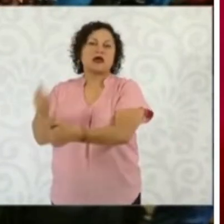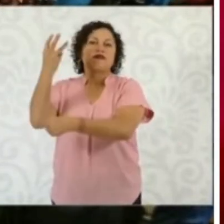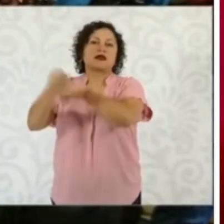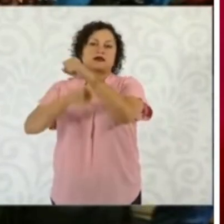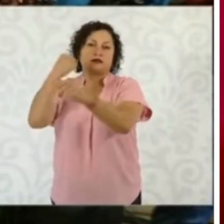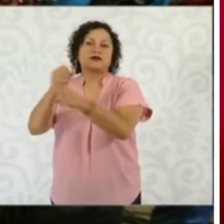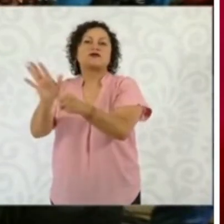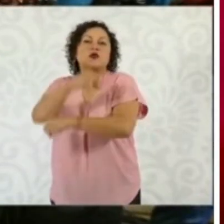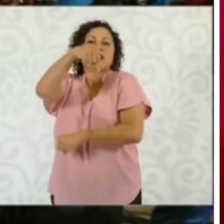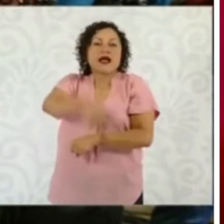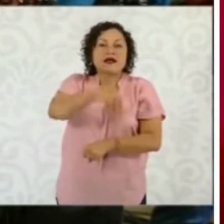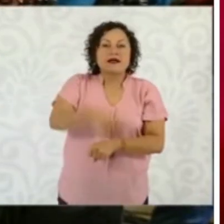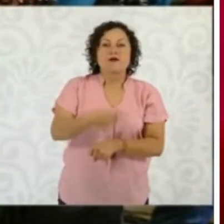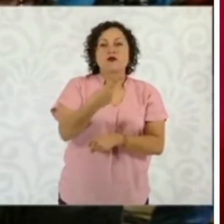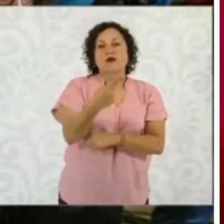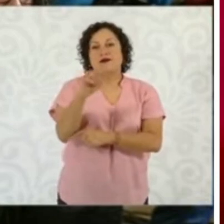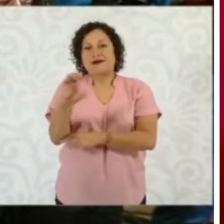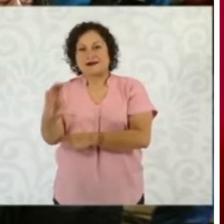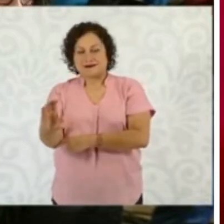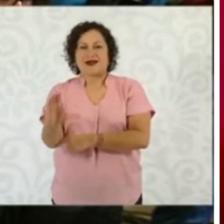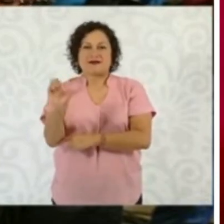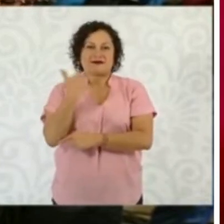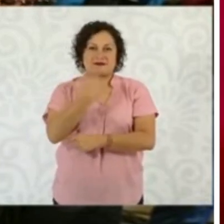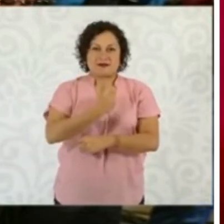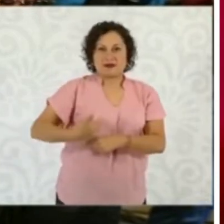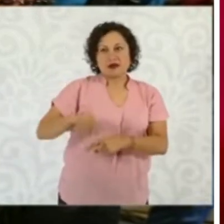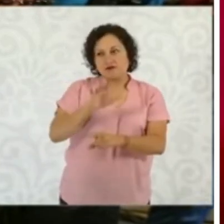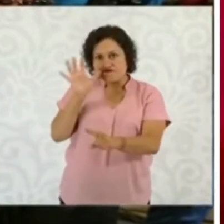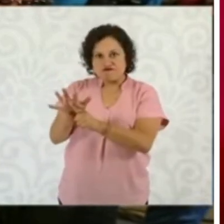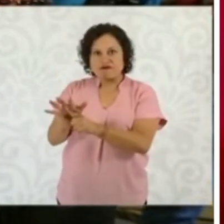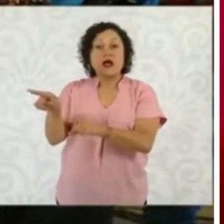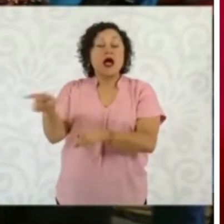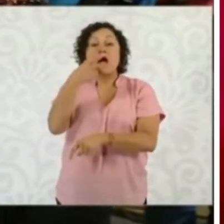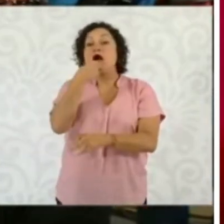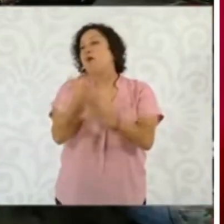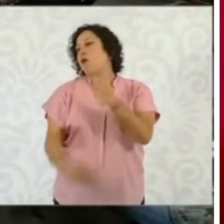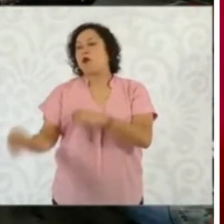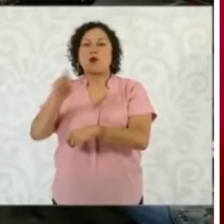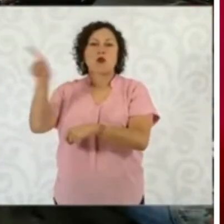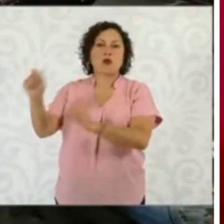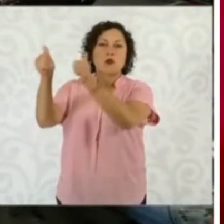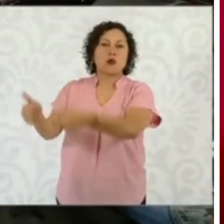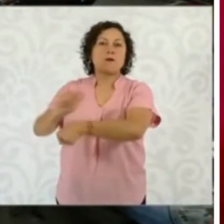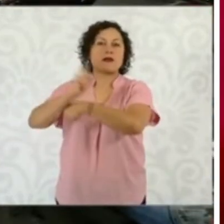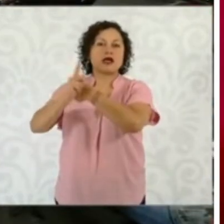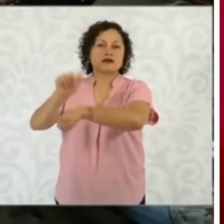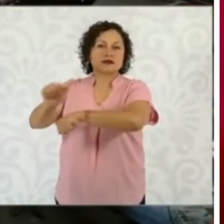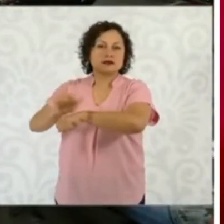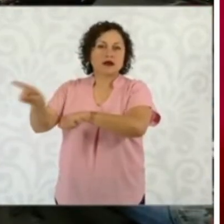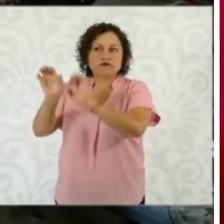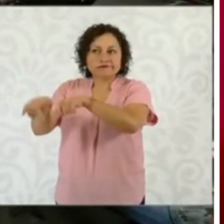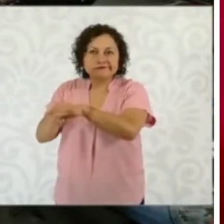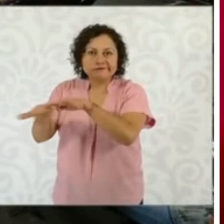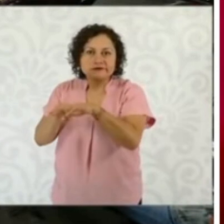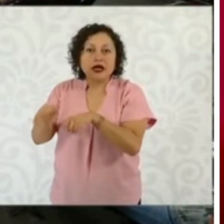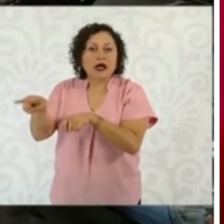garras de Plutarco Elías Calles, que lo quiere meter al tambo de nuevo. Entonces por allá le dan pues le dan trabajo y además forma sindicatos. Él es el